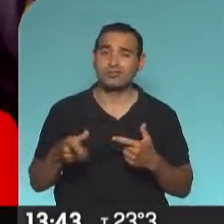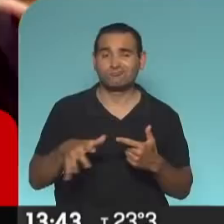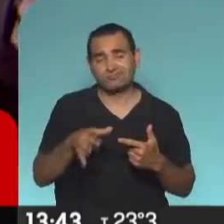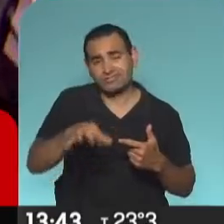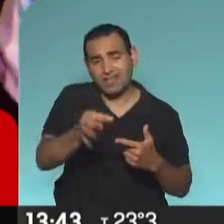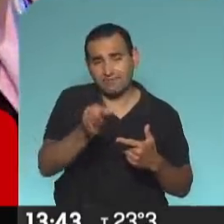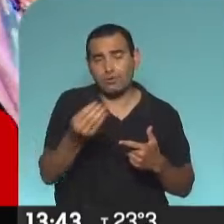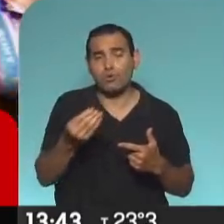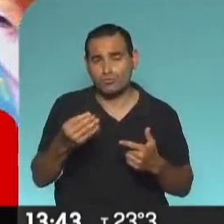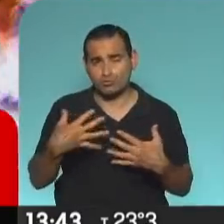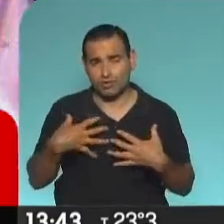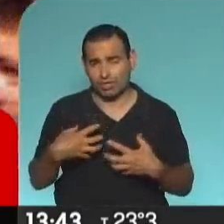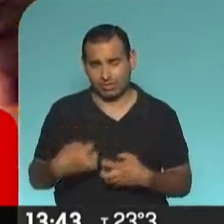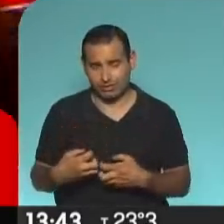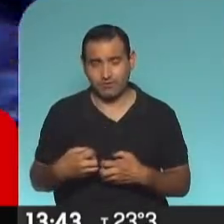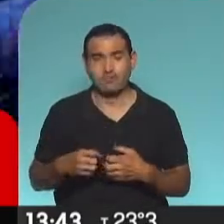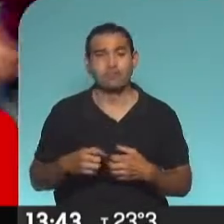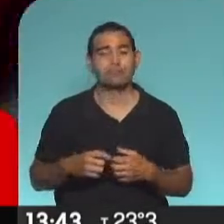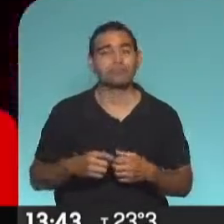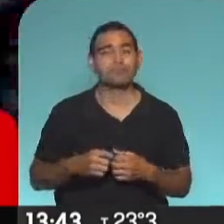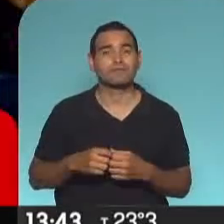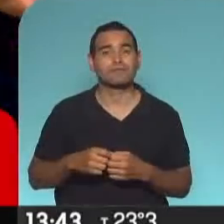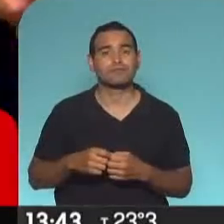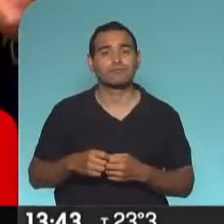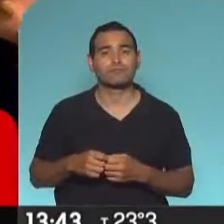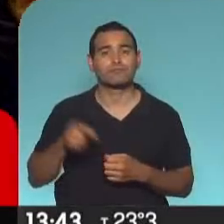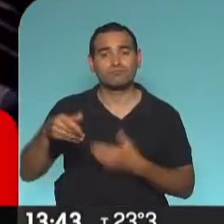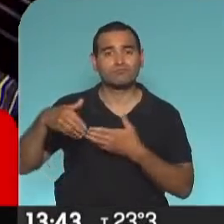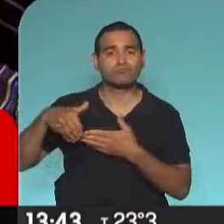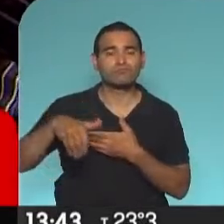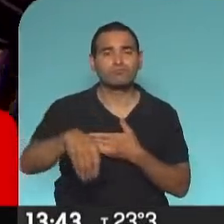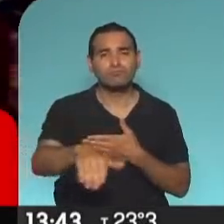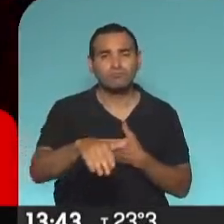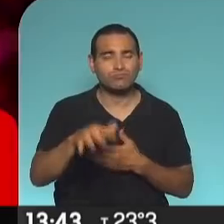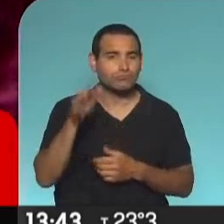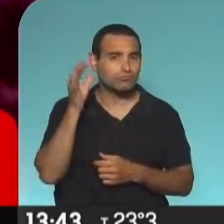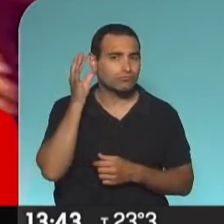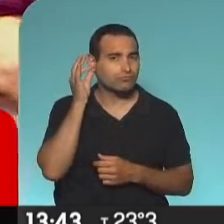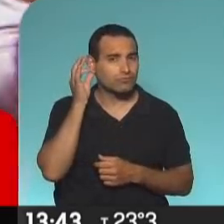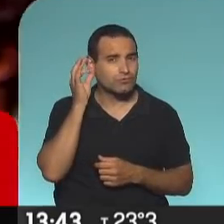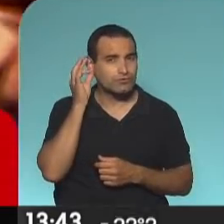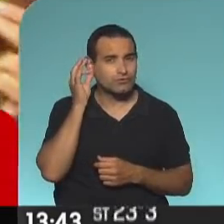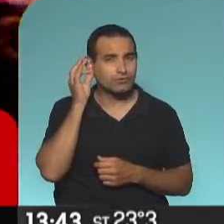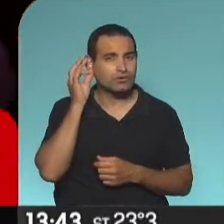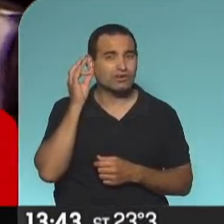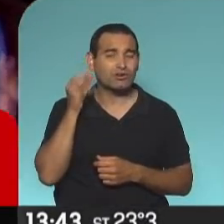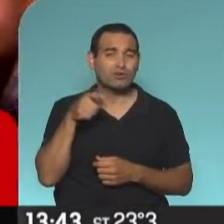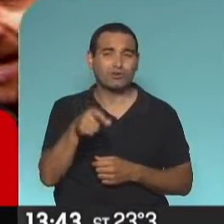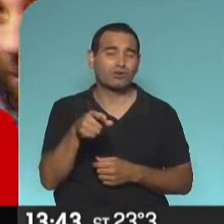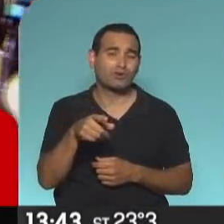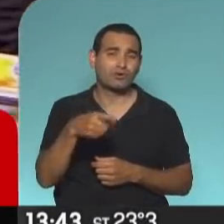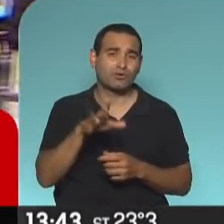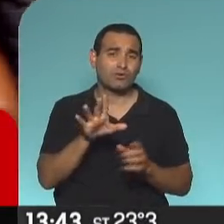todos cómo estaba. A partir de así, Diego fue un producto manejado